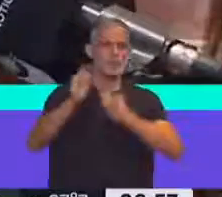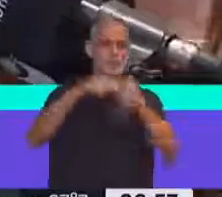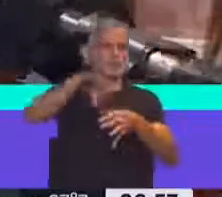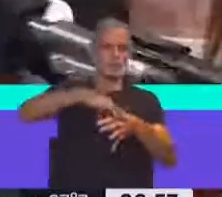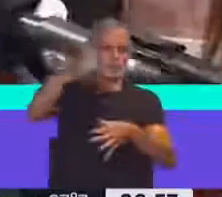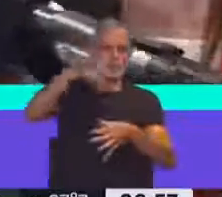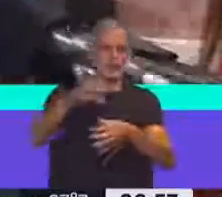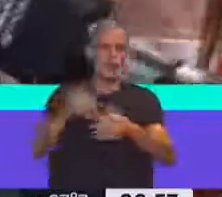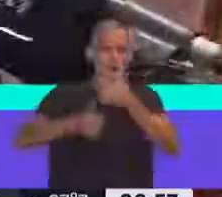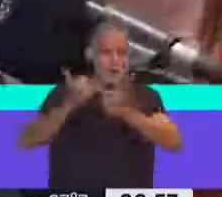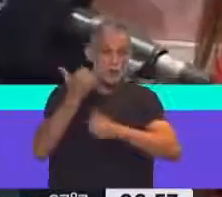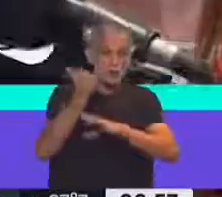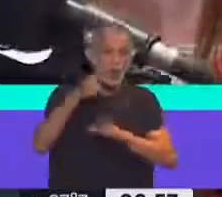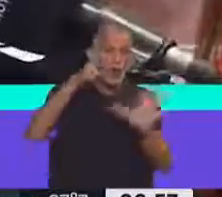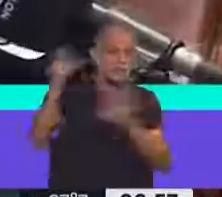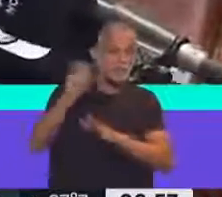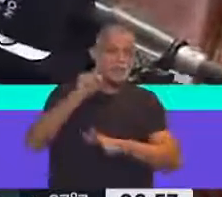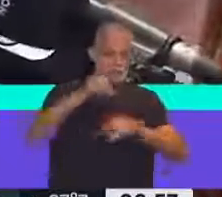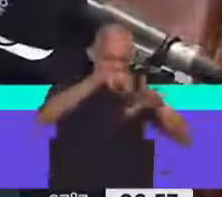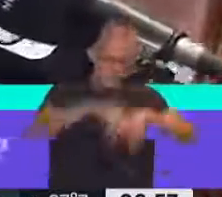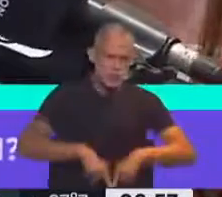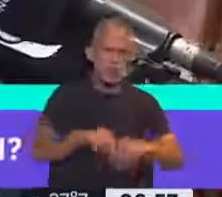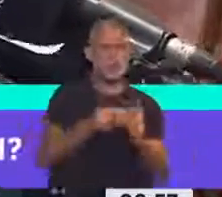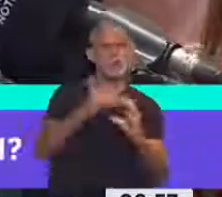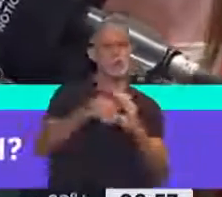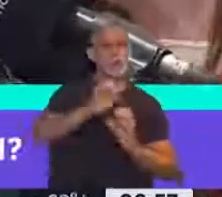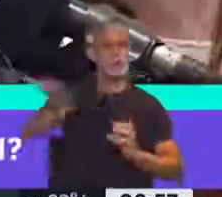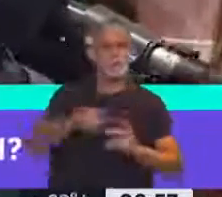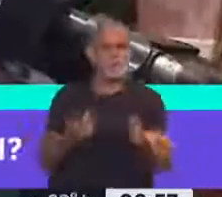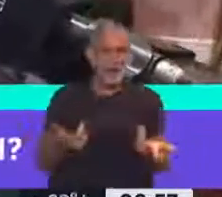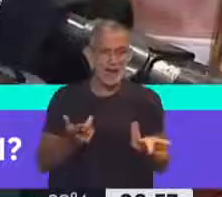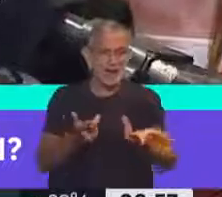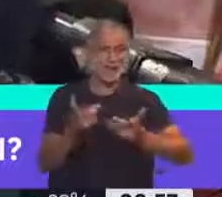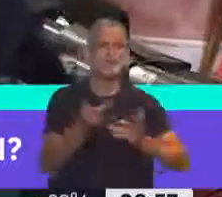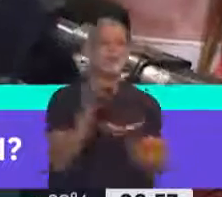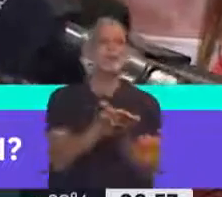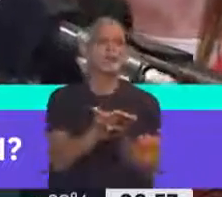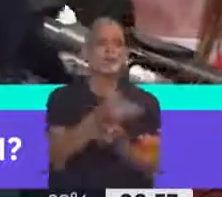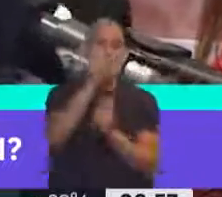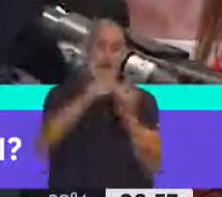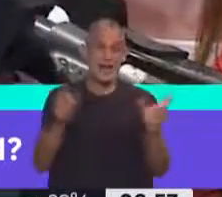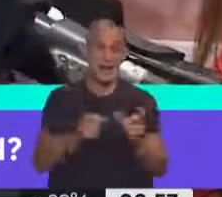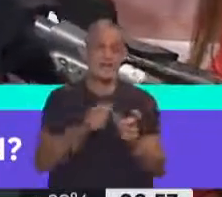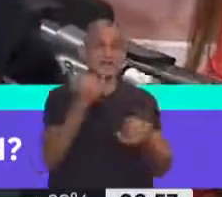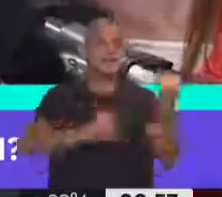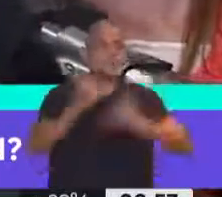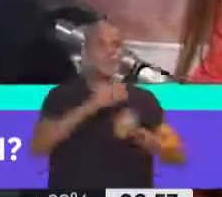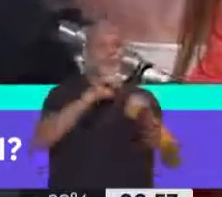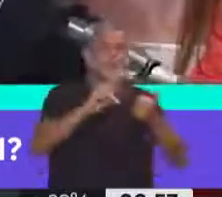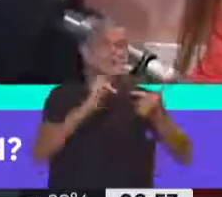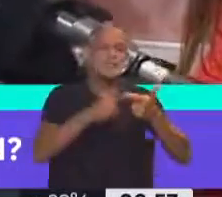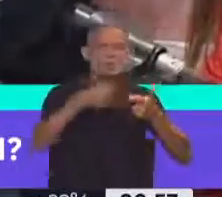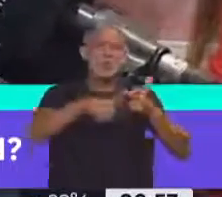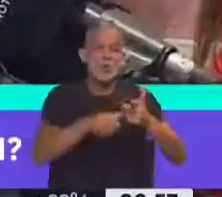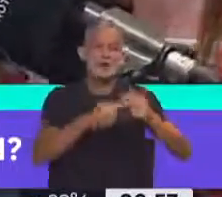concurso ya recibió más de 800.000 postulantes. Para poder participar del concurso, se solicita a los ciudadanos que informen nombre, apellido,